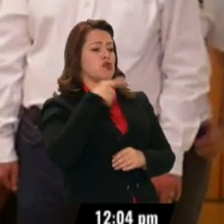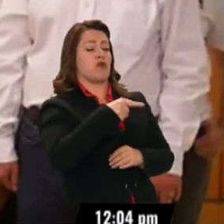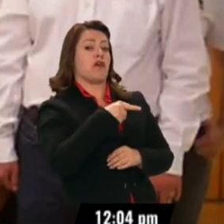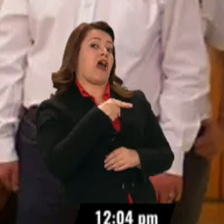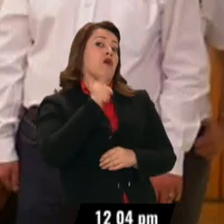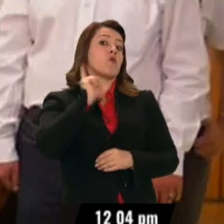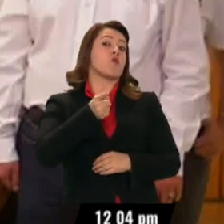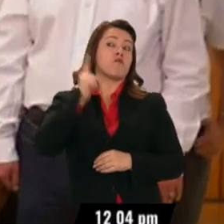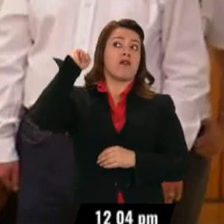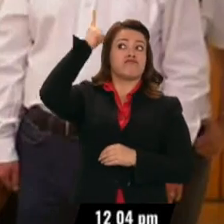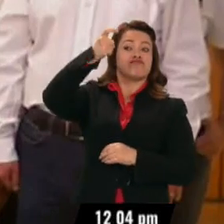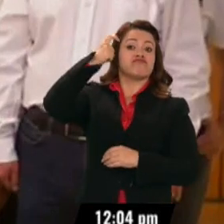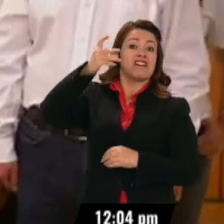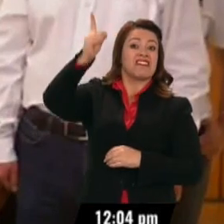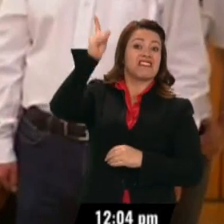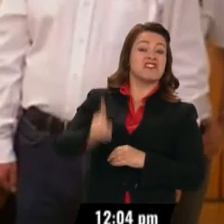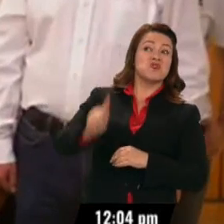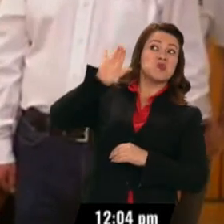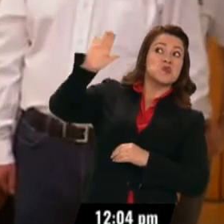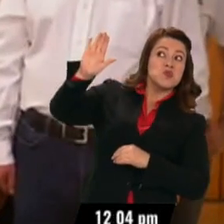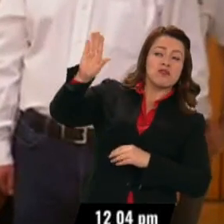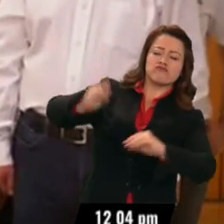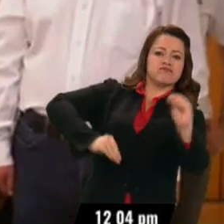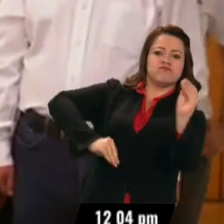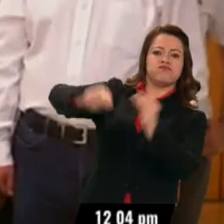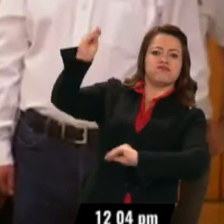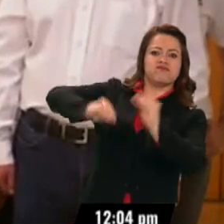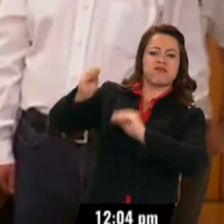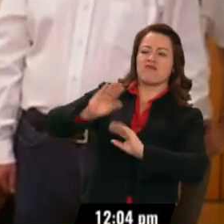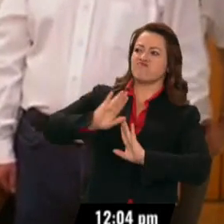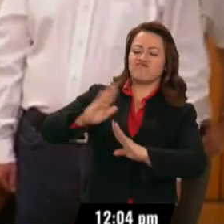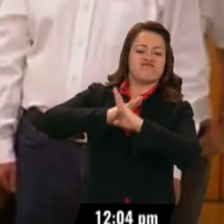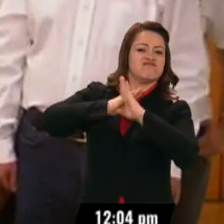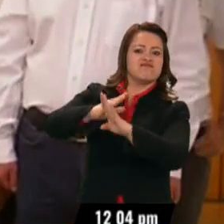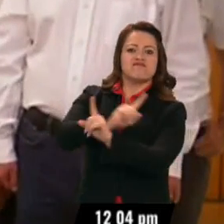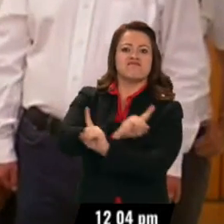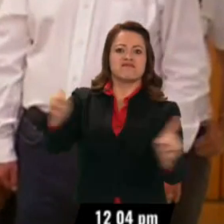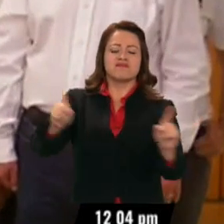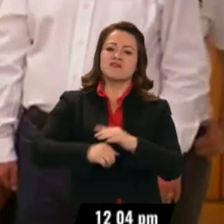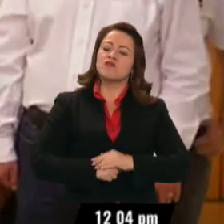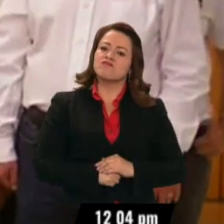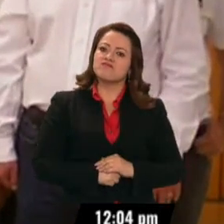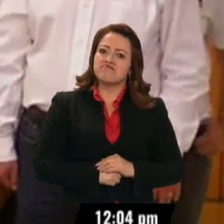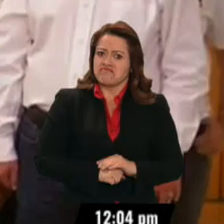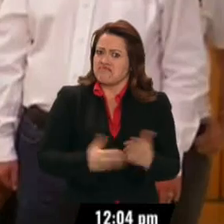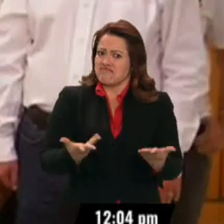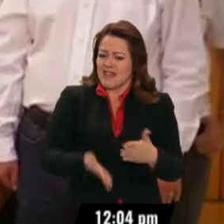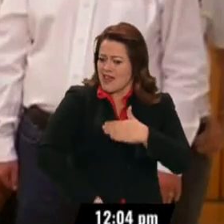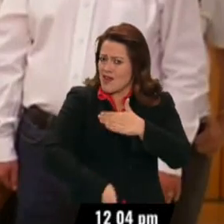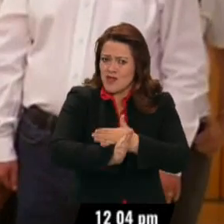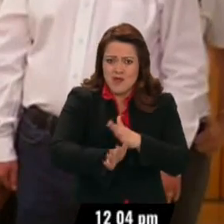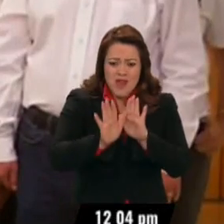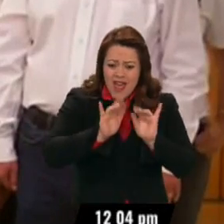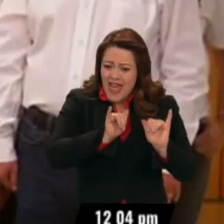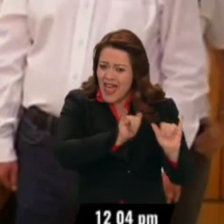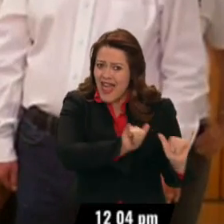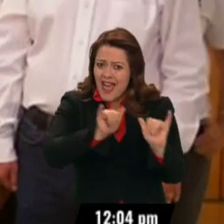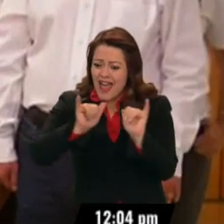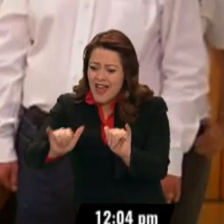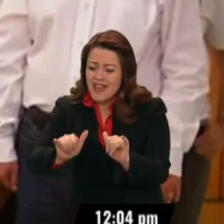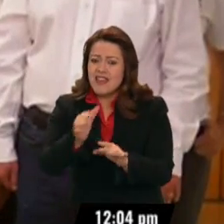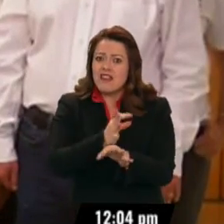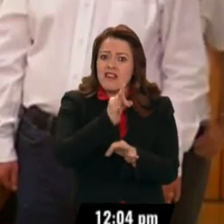esa decisión intempestiva y acelerada que desde nuestro punto de vista es